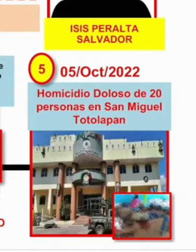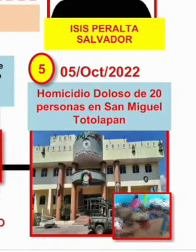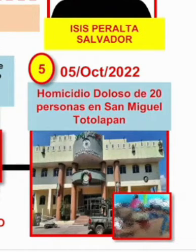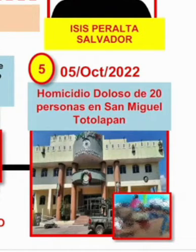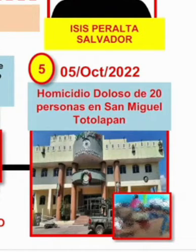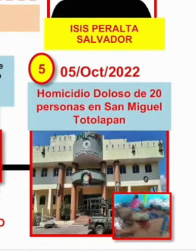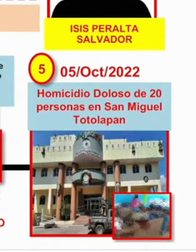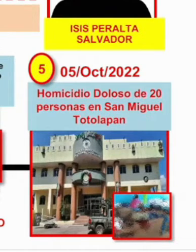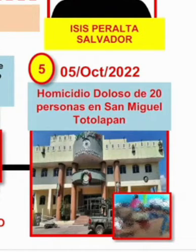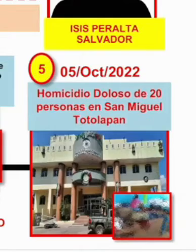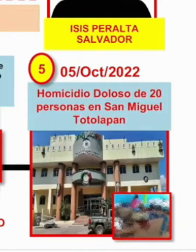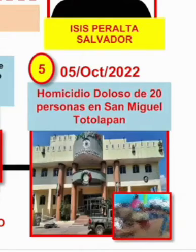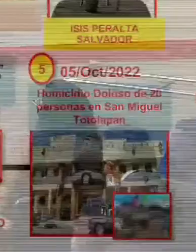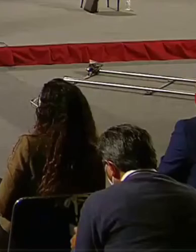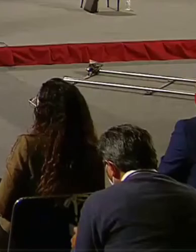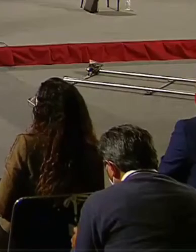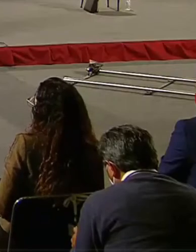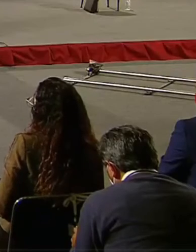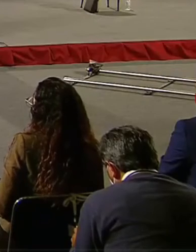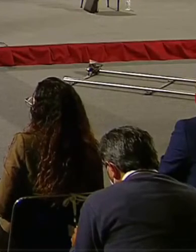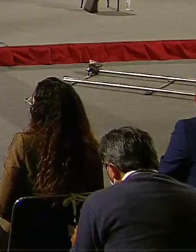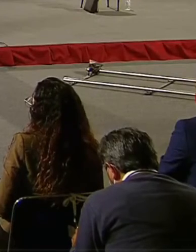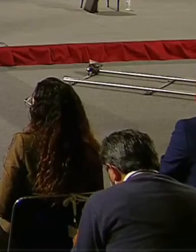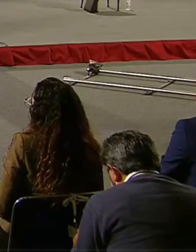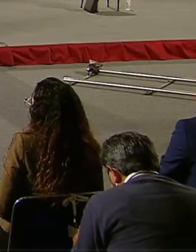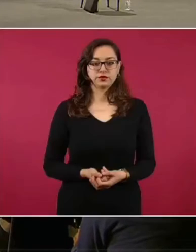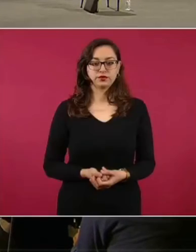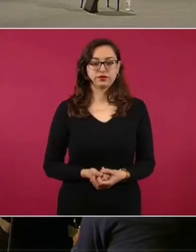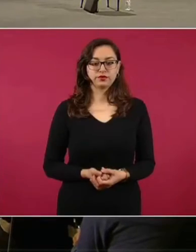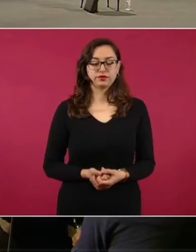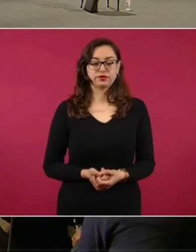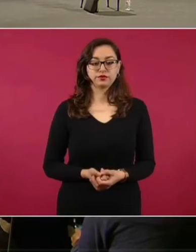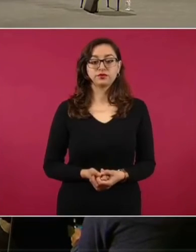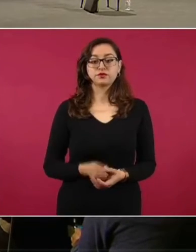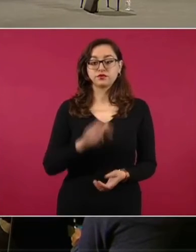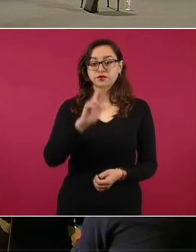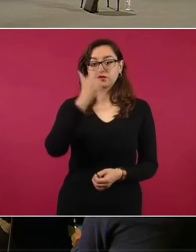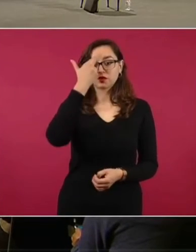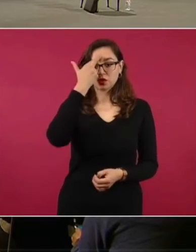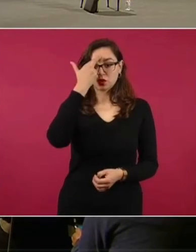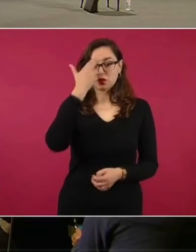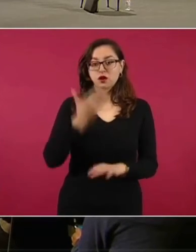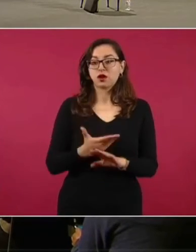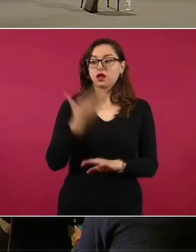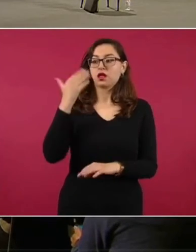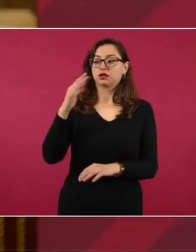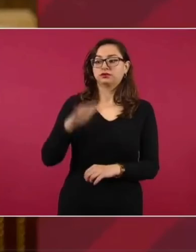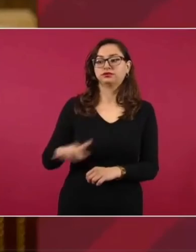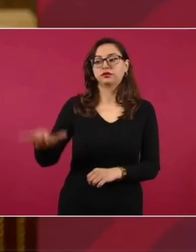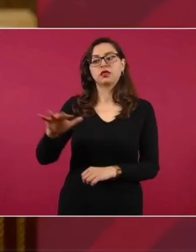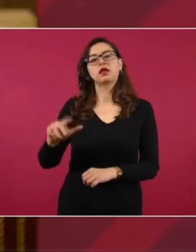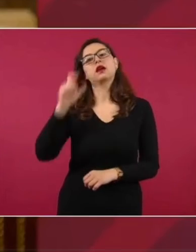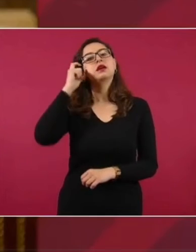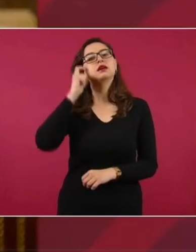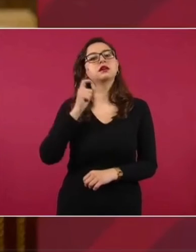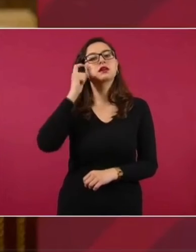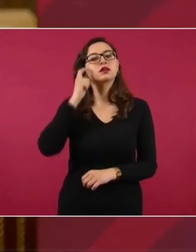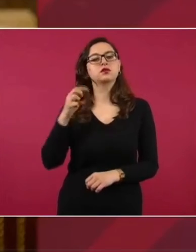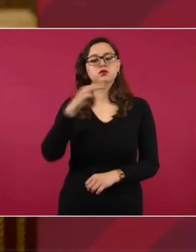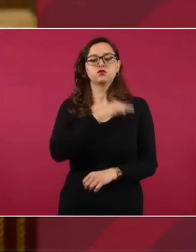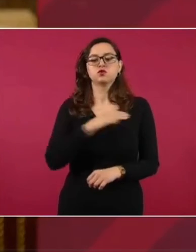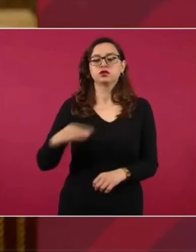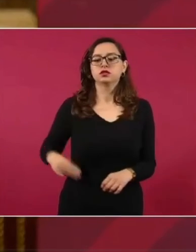Como recordarán ustedes, hace unos días en el municipio de San Miguel Totolapan hubo un